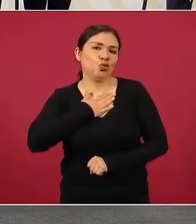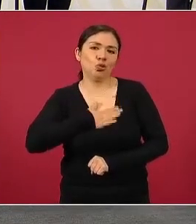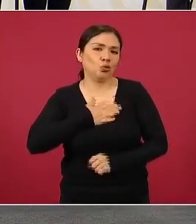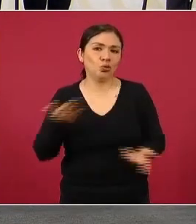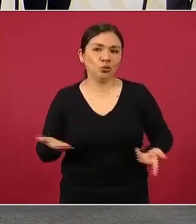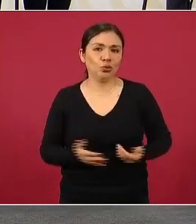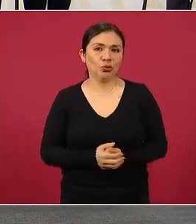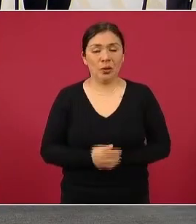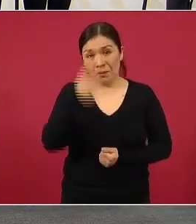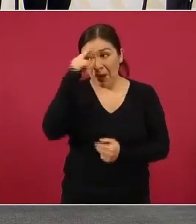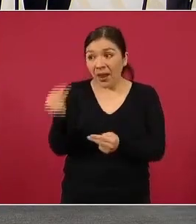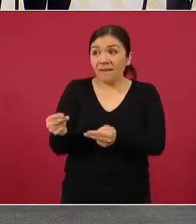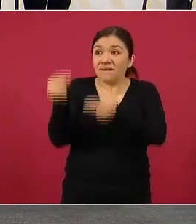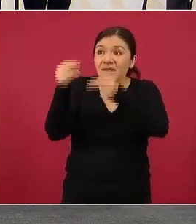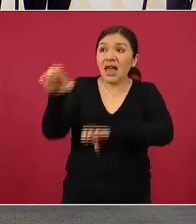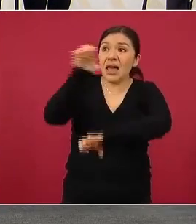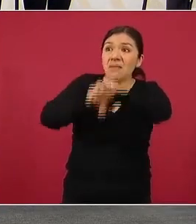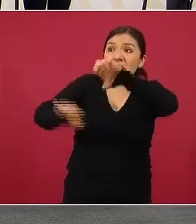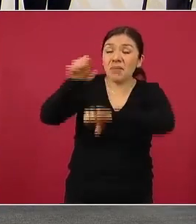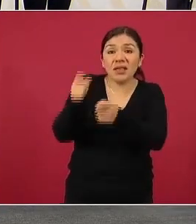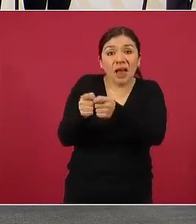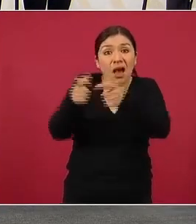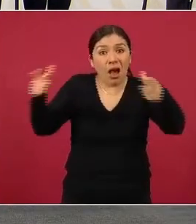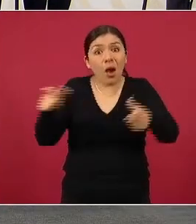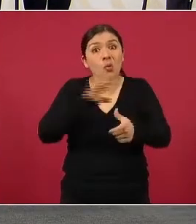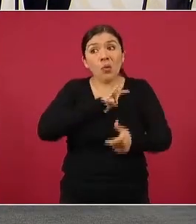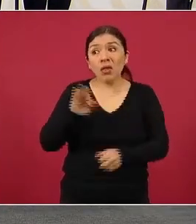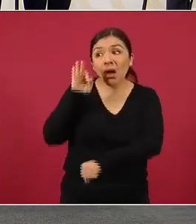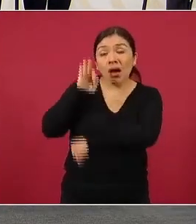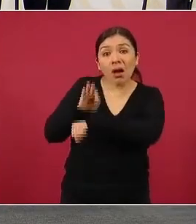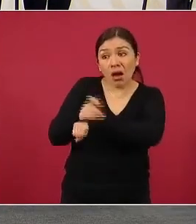corporaciones comerciales, económicas,